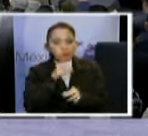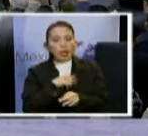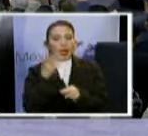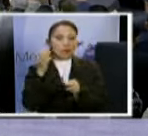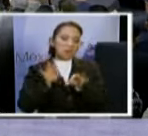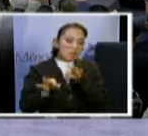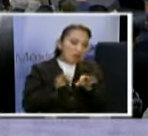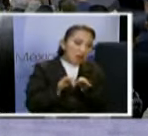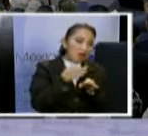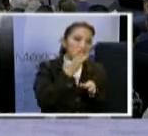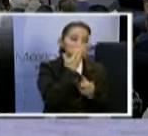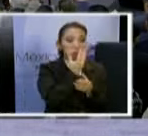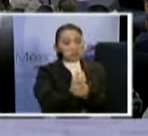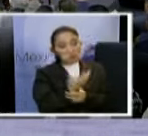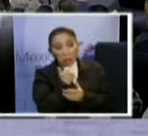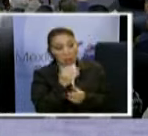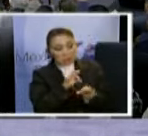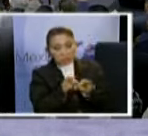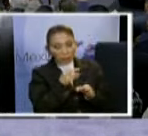desempleo.